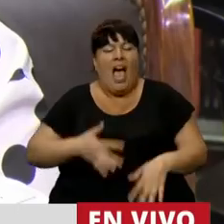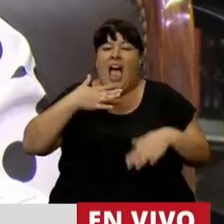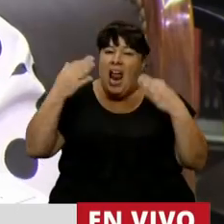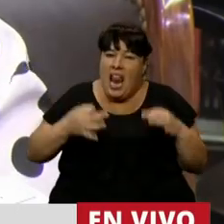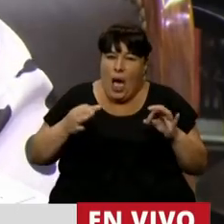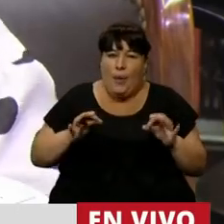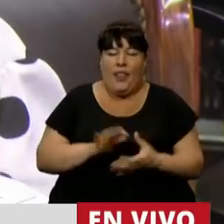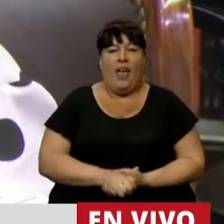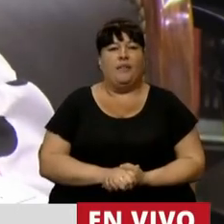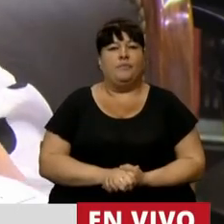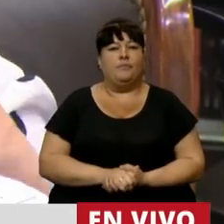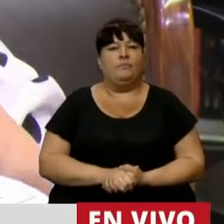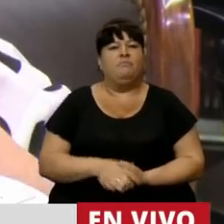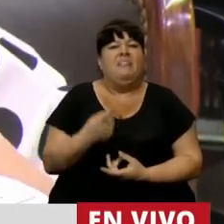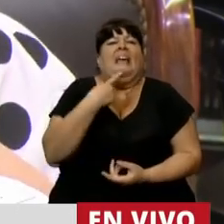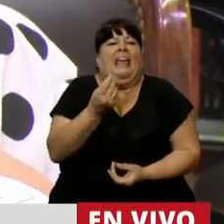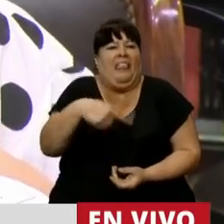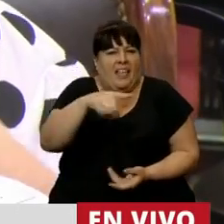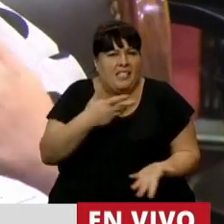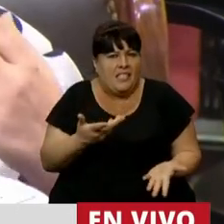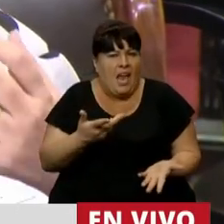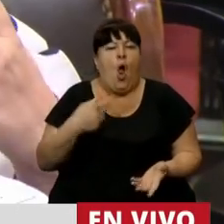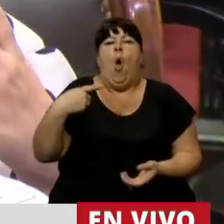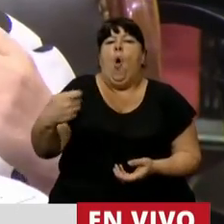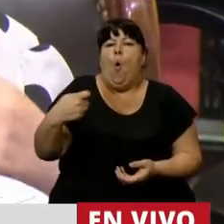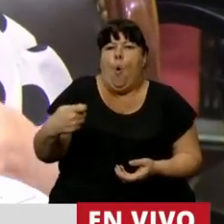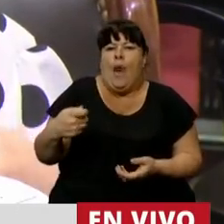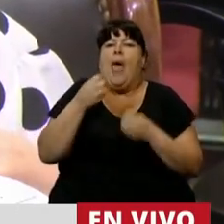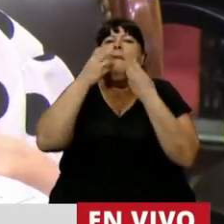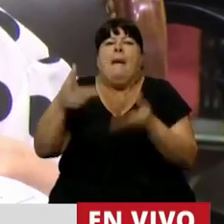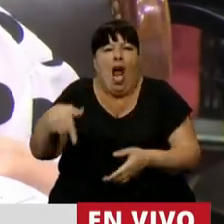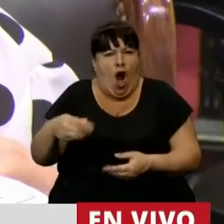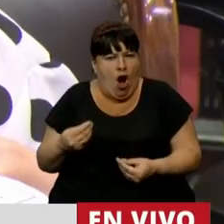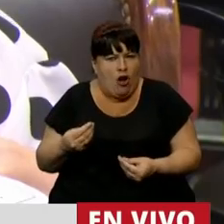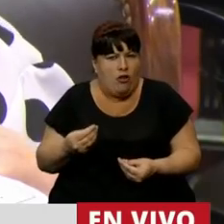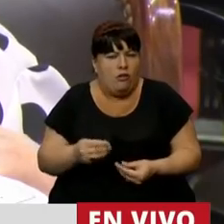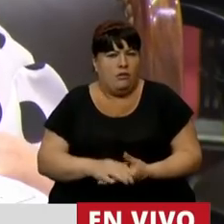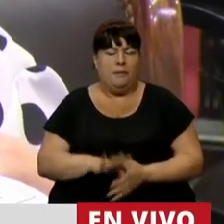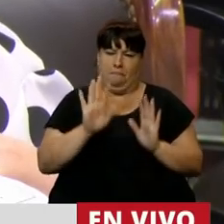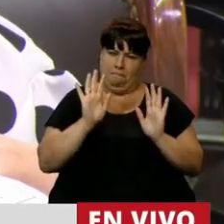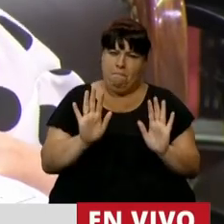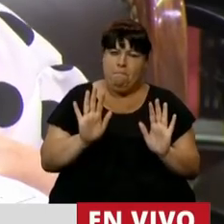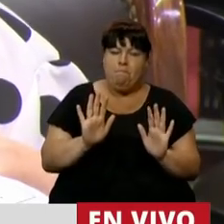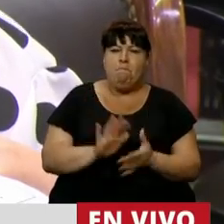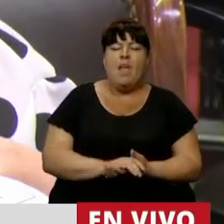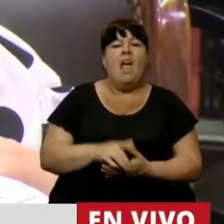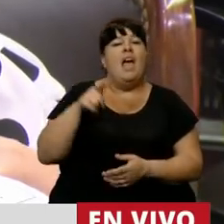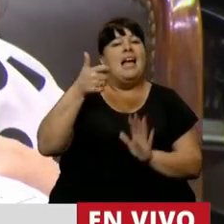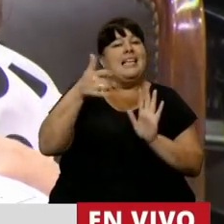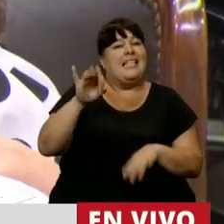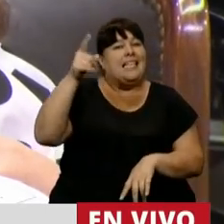presidente, ¿qué dicen? Que los jubilados están mejor. Miren,